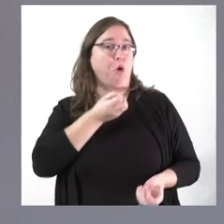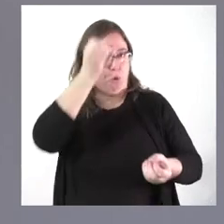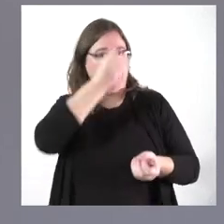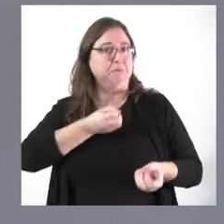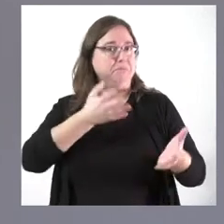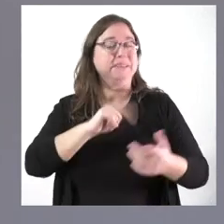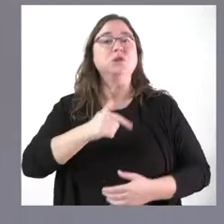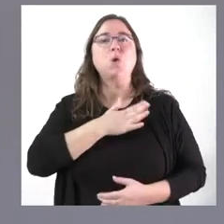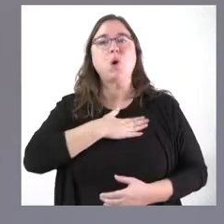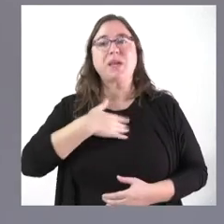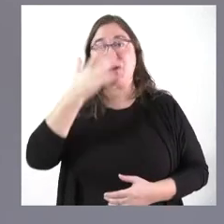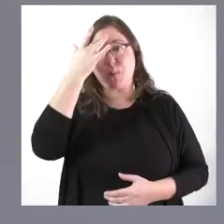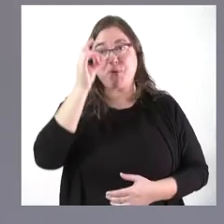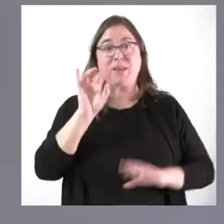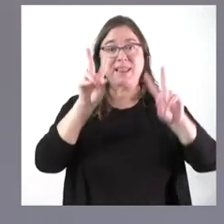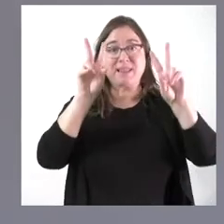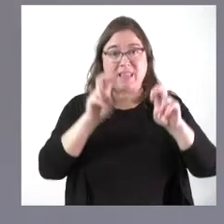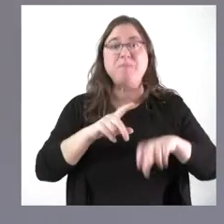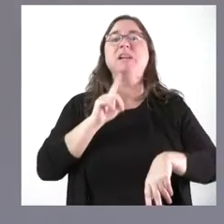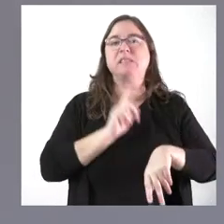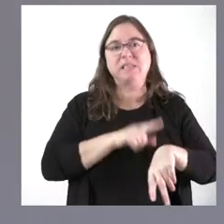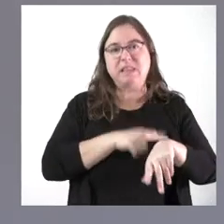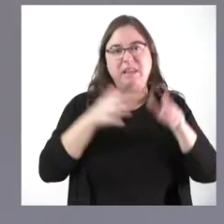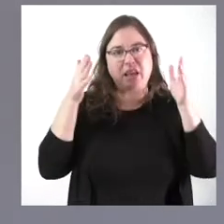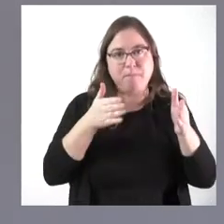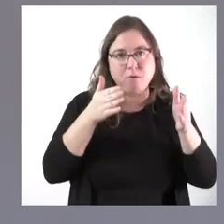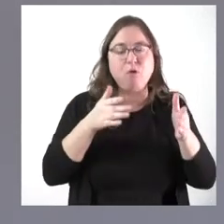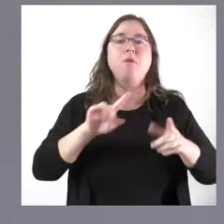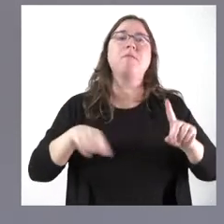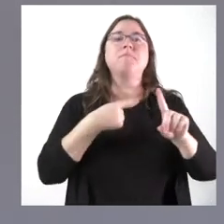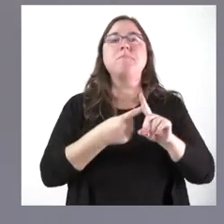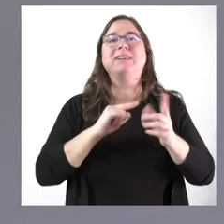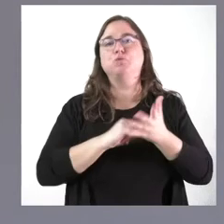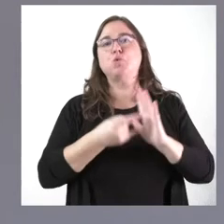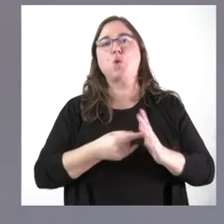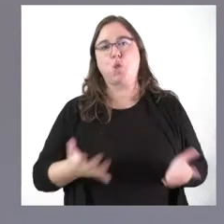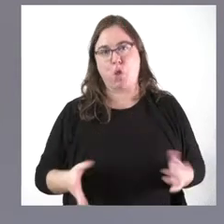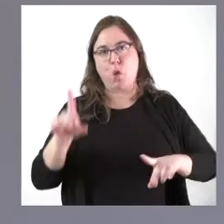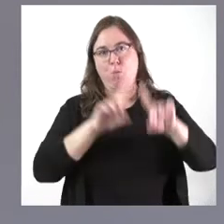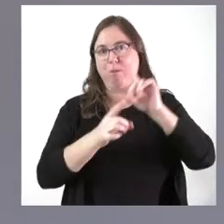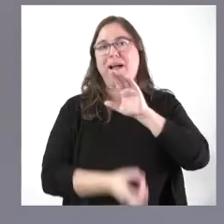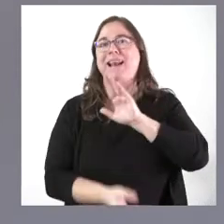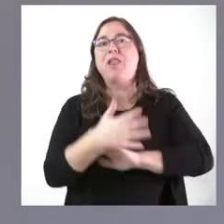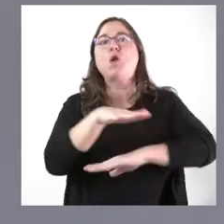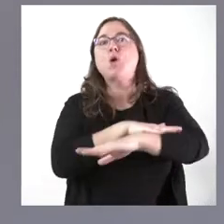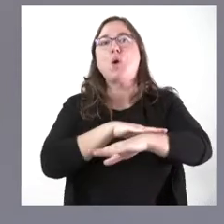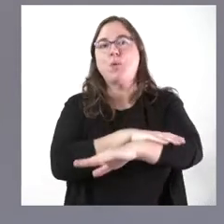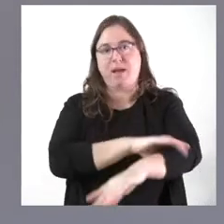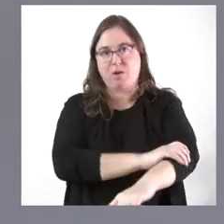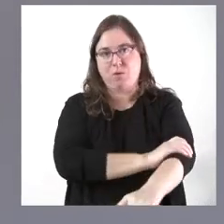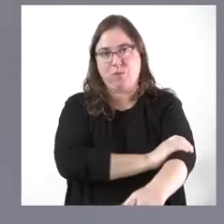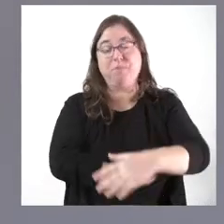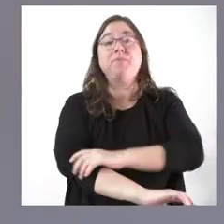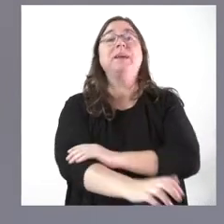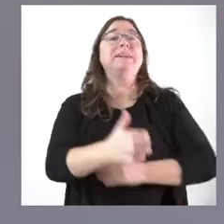a este predicar al tiempo que se necesita y le diera una solución al problema que ha creado el gobierno de España y por lo demás Cuando